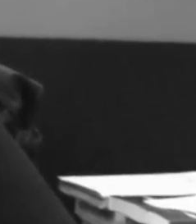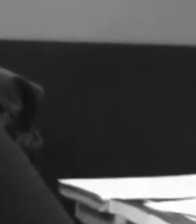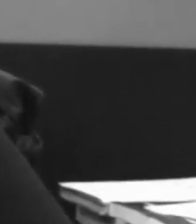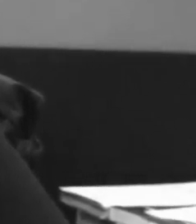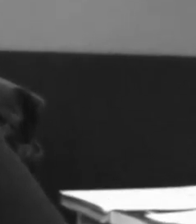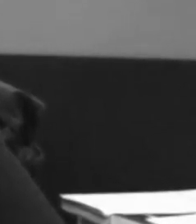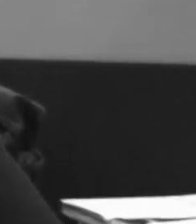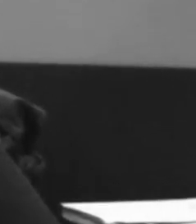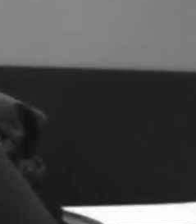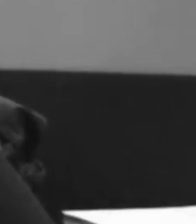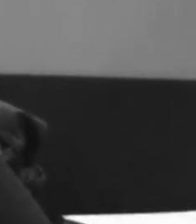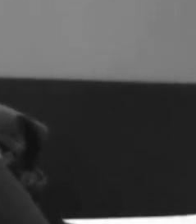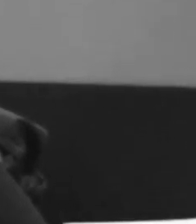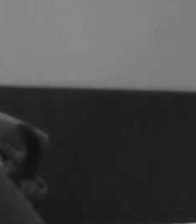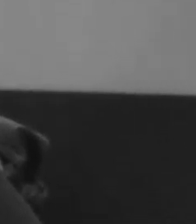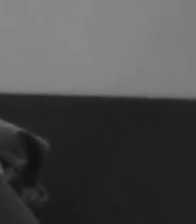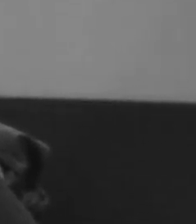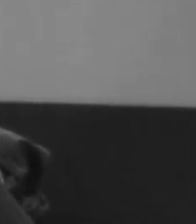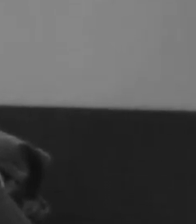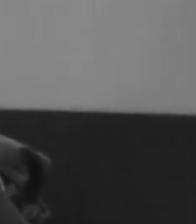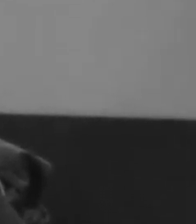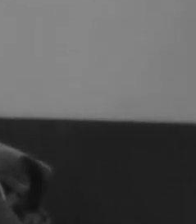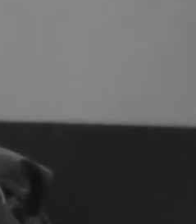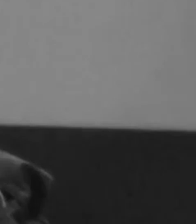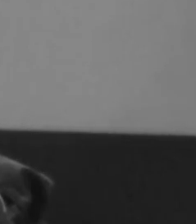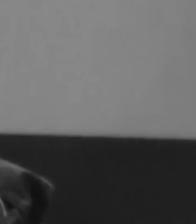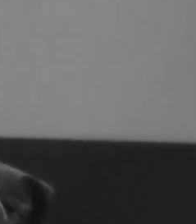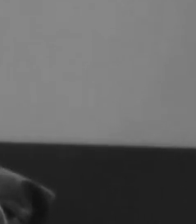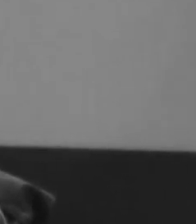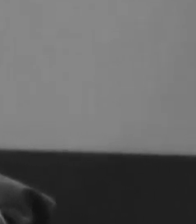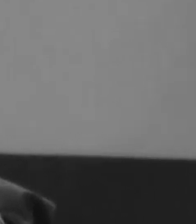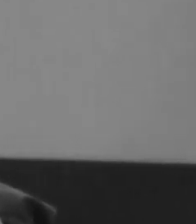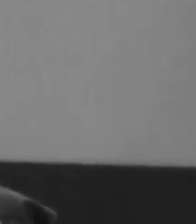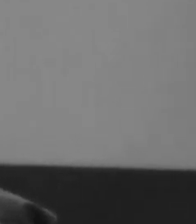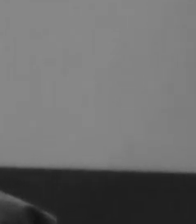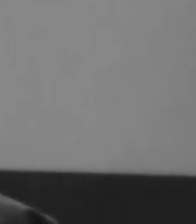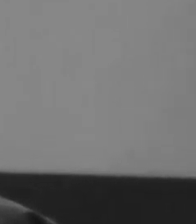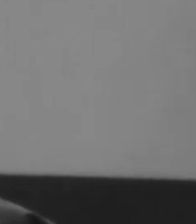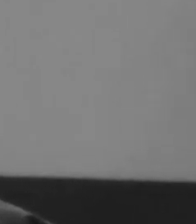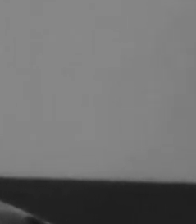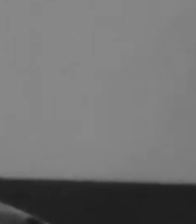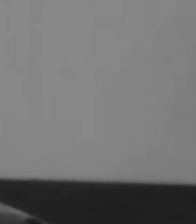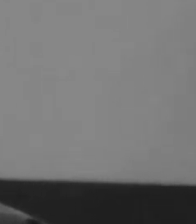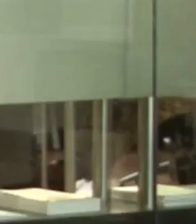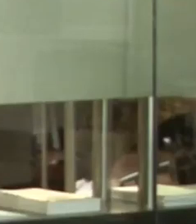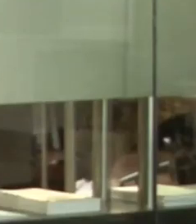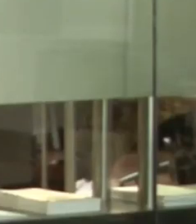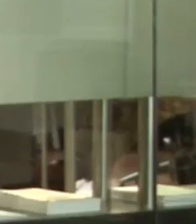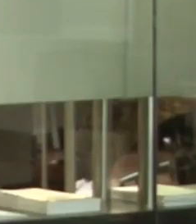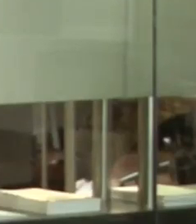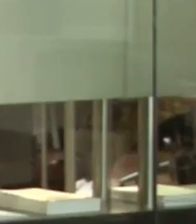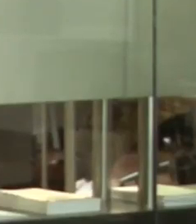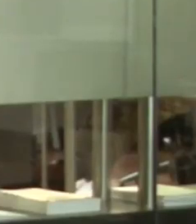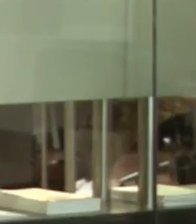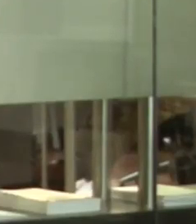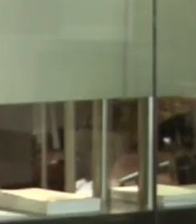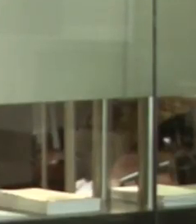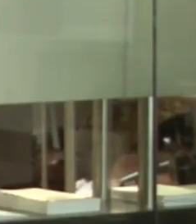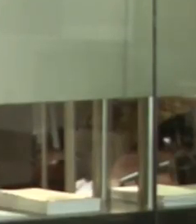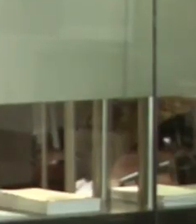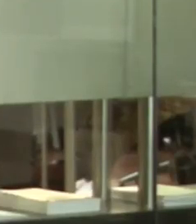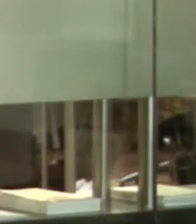simplemente sentirse bien y hacer parte de. Para mí hoy ser inclusivo o estar